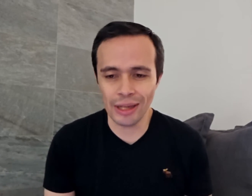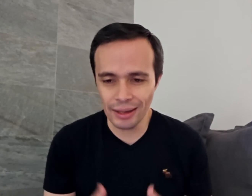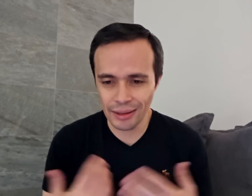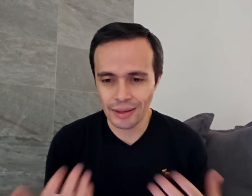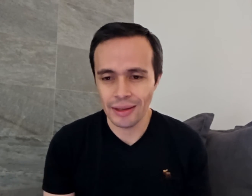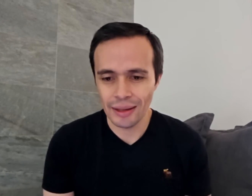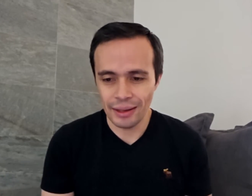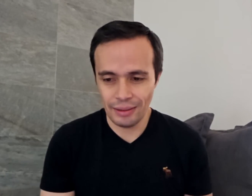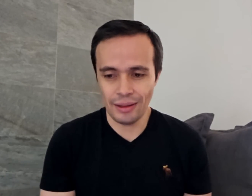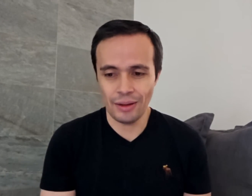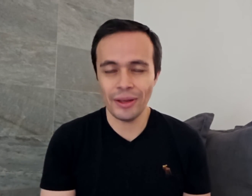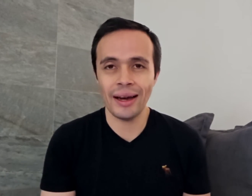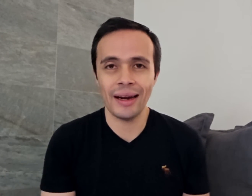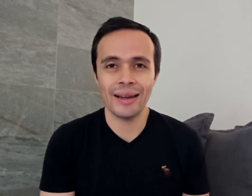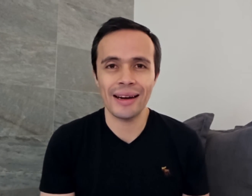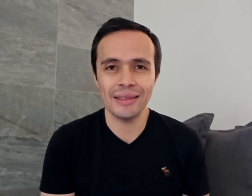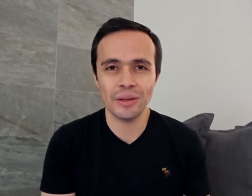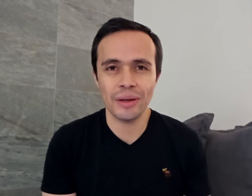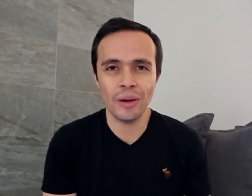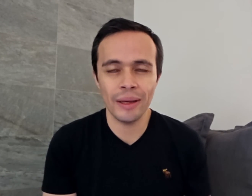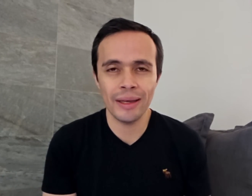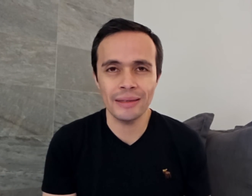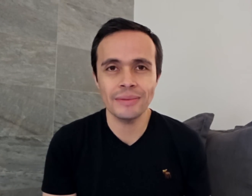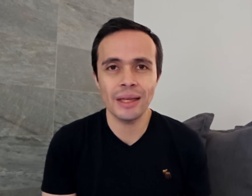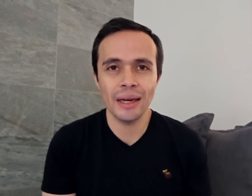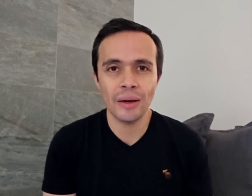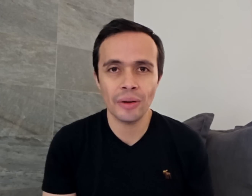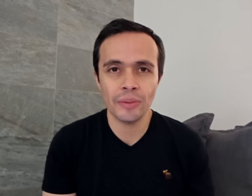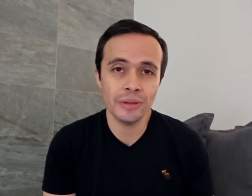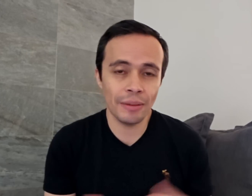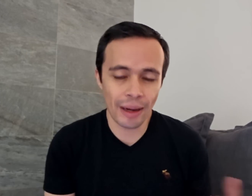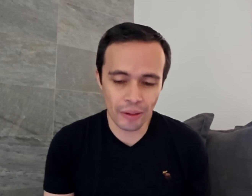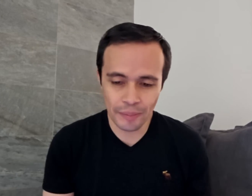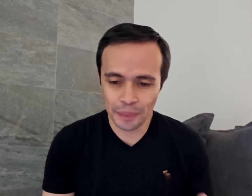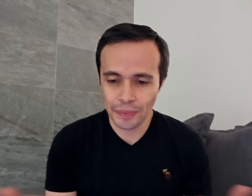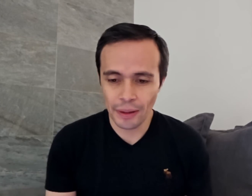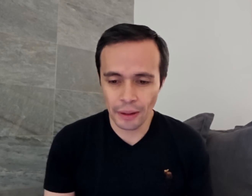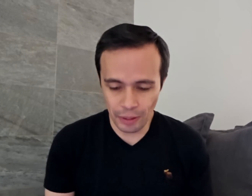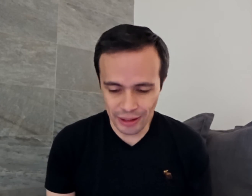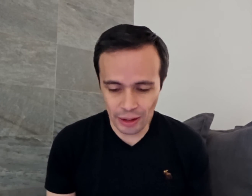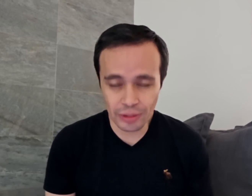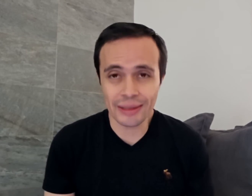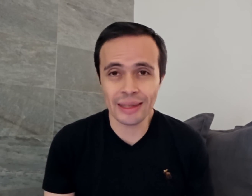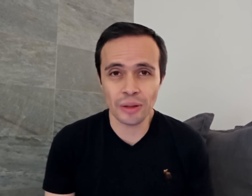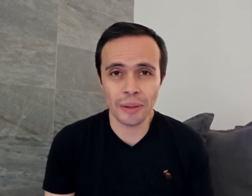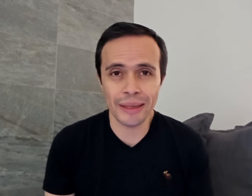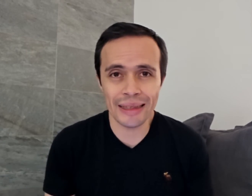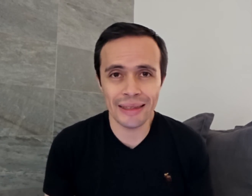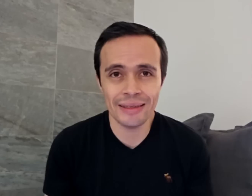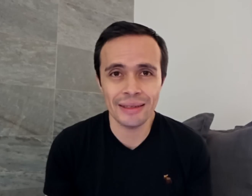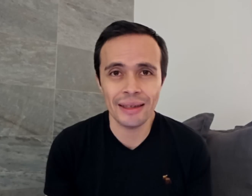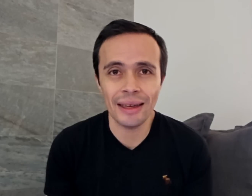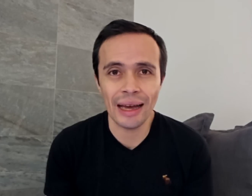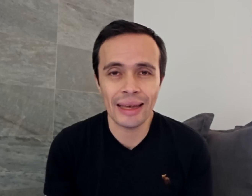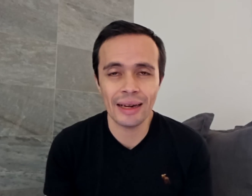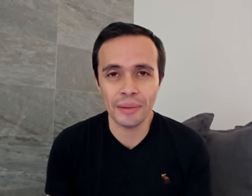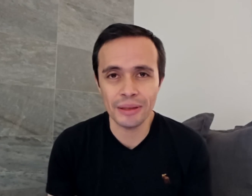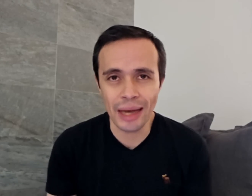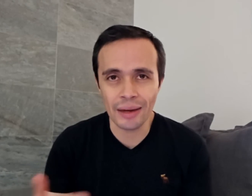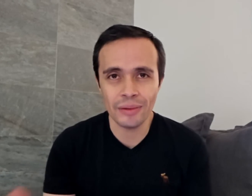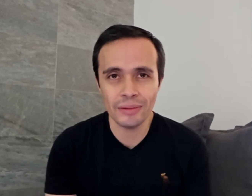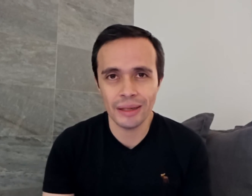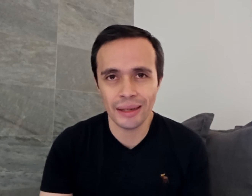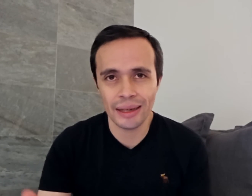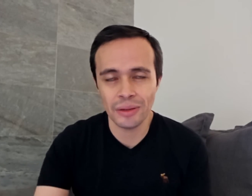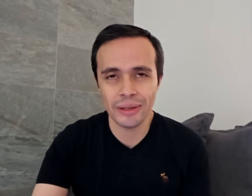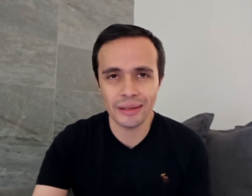piso. O sea, no dejar rastro ni huella de la corrupción. Sin embargo, pues hay cosas que son evidentes y que hay que